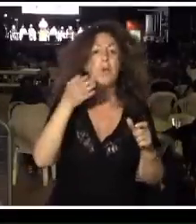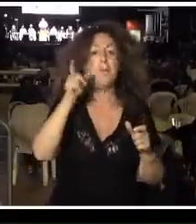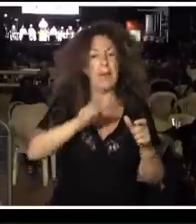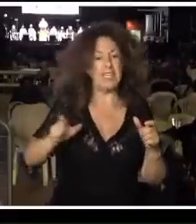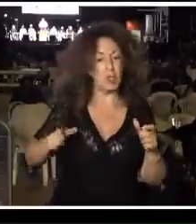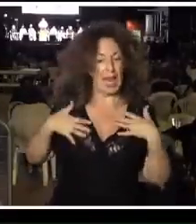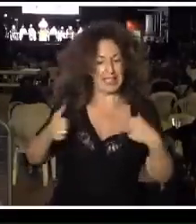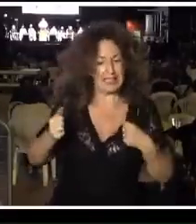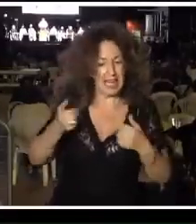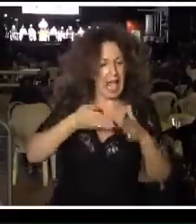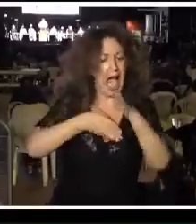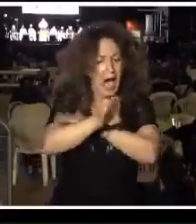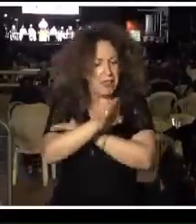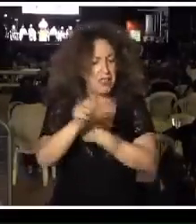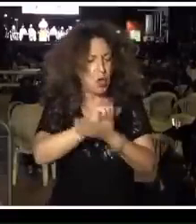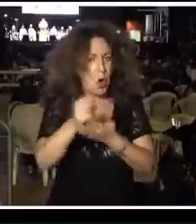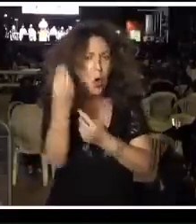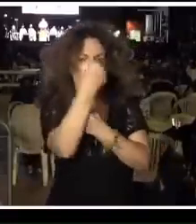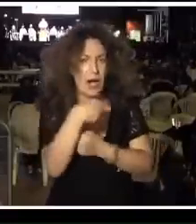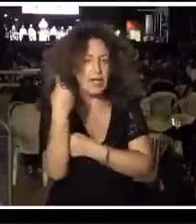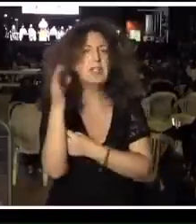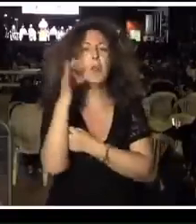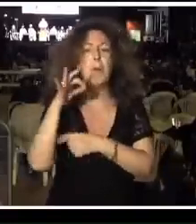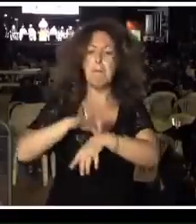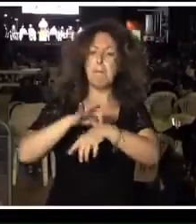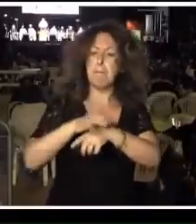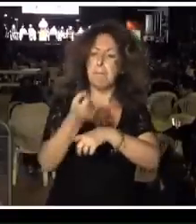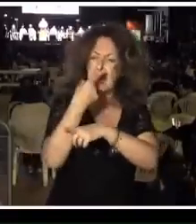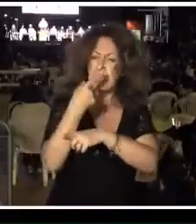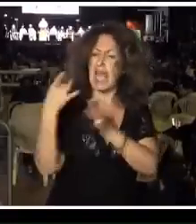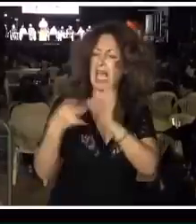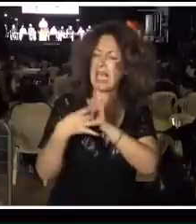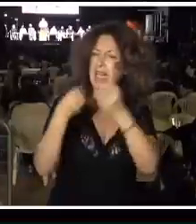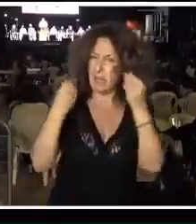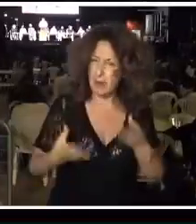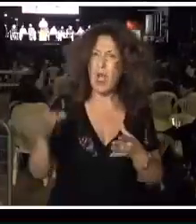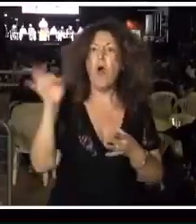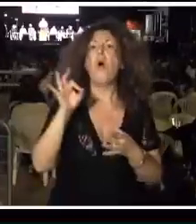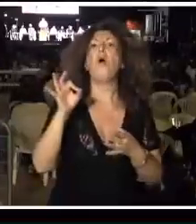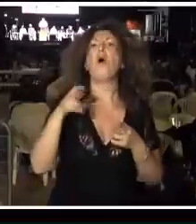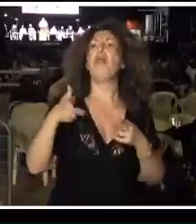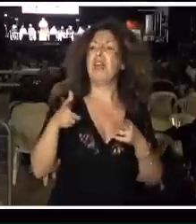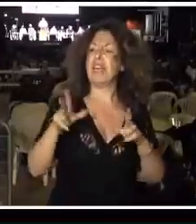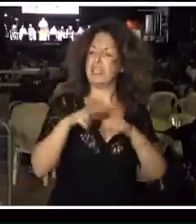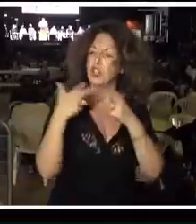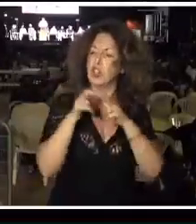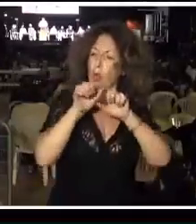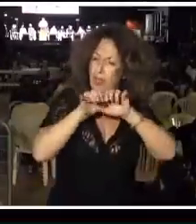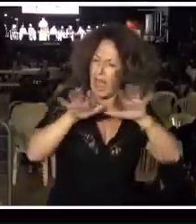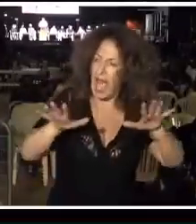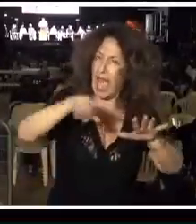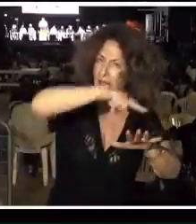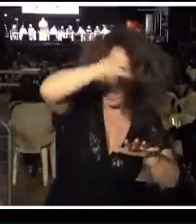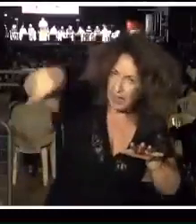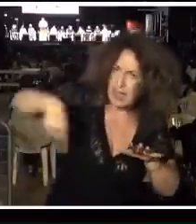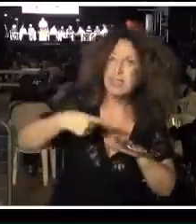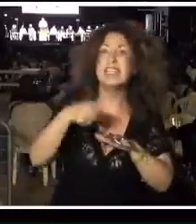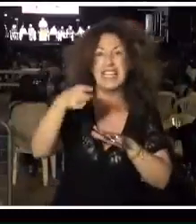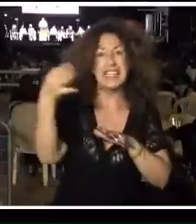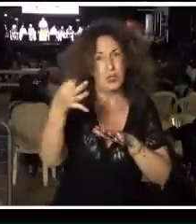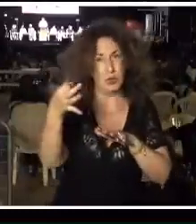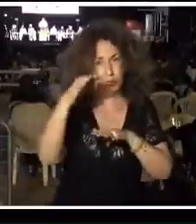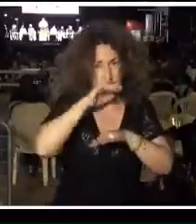a la sanidad y a medicina de calidad, y de la expansión de derechos sociales que deben ser cumplidos.